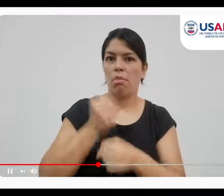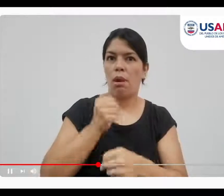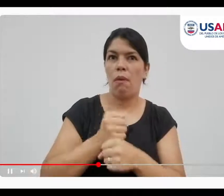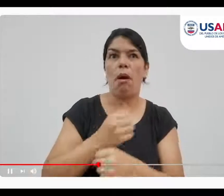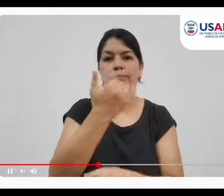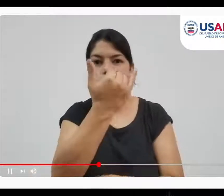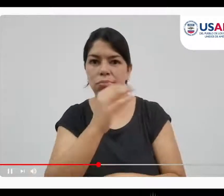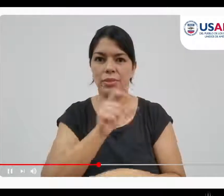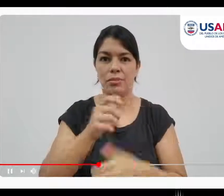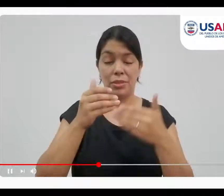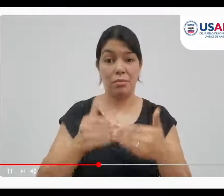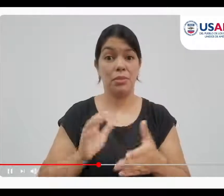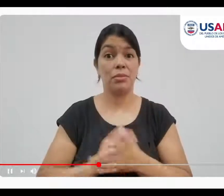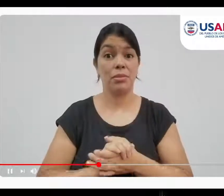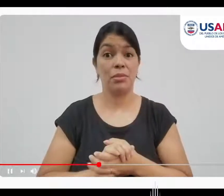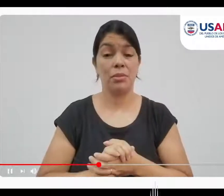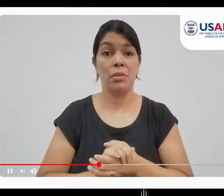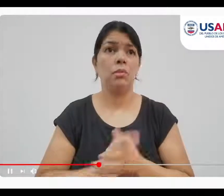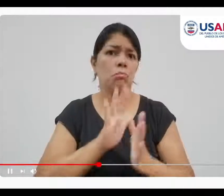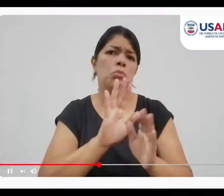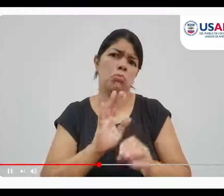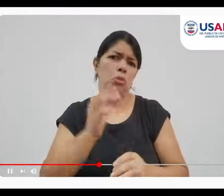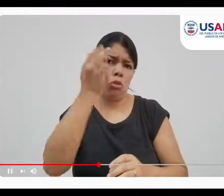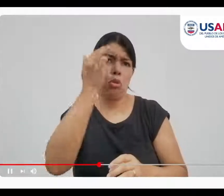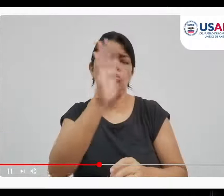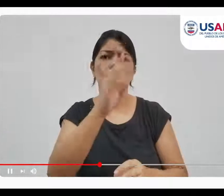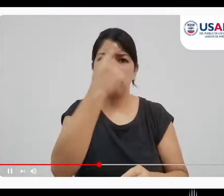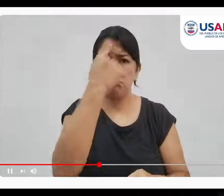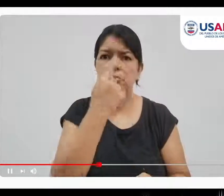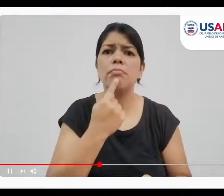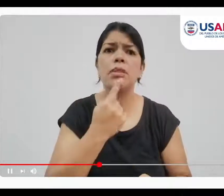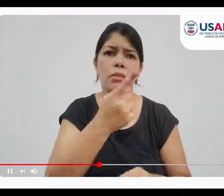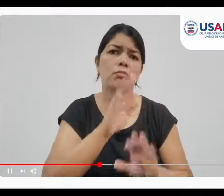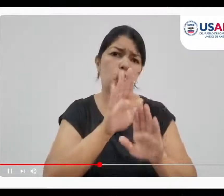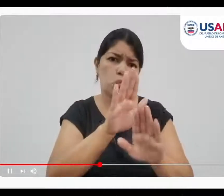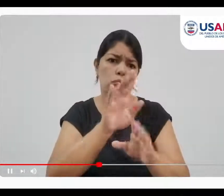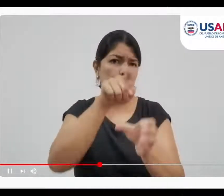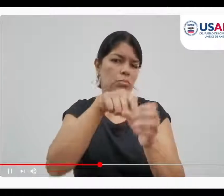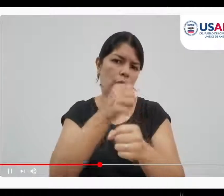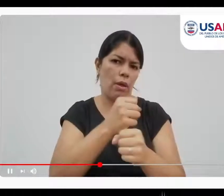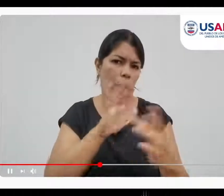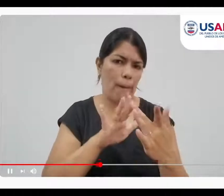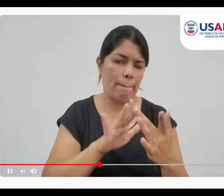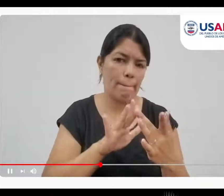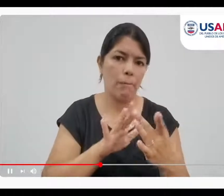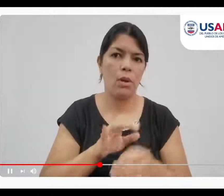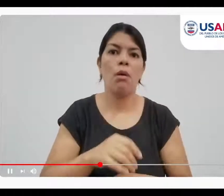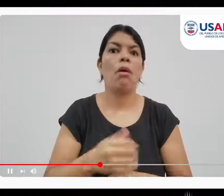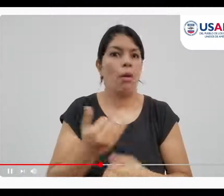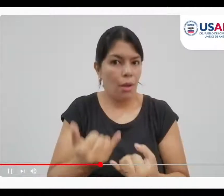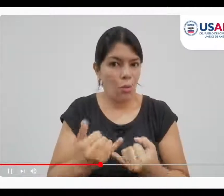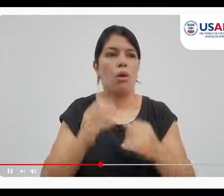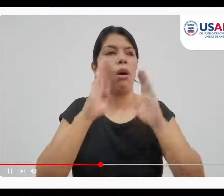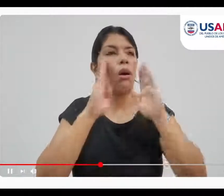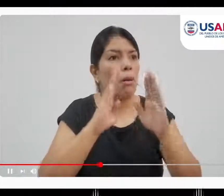pronto dentro de lo que su perfil, por decirlo así, le permita. Ya están